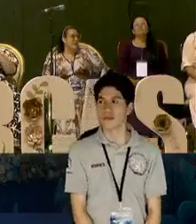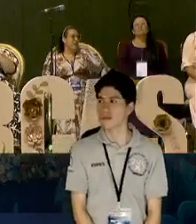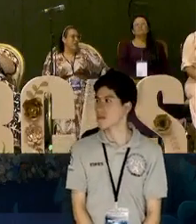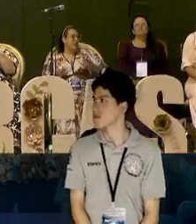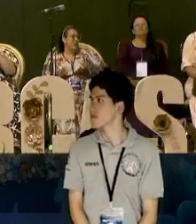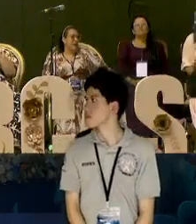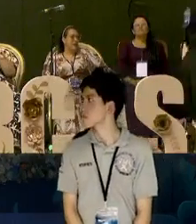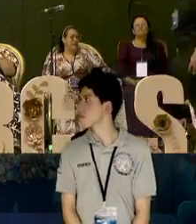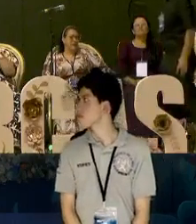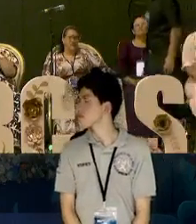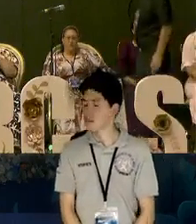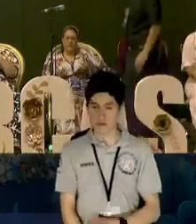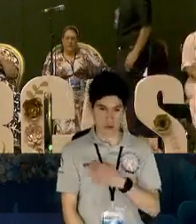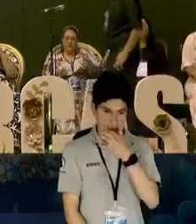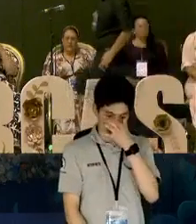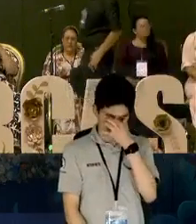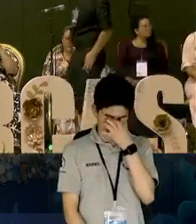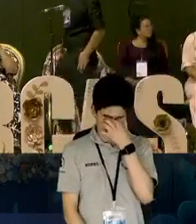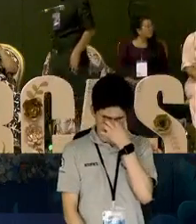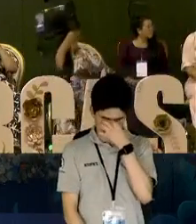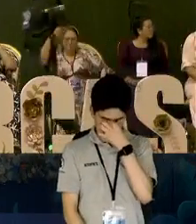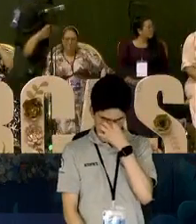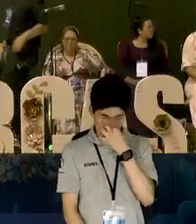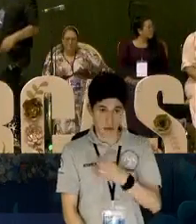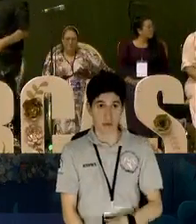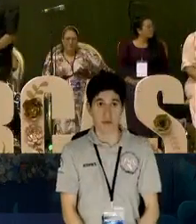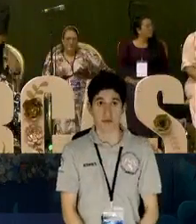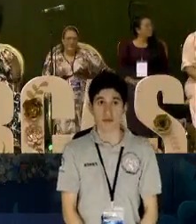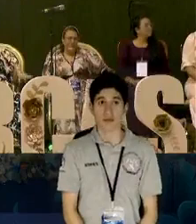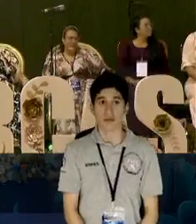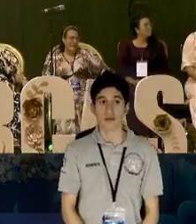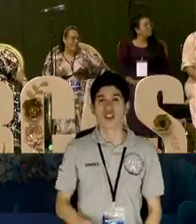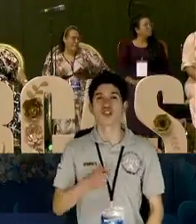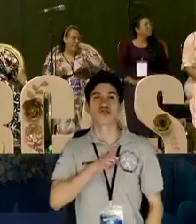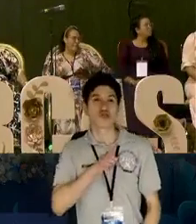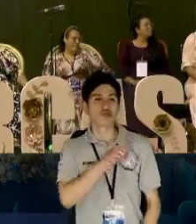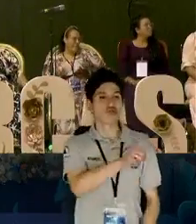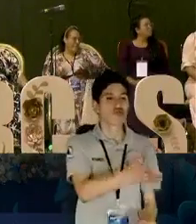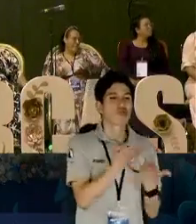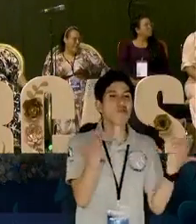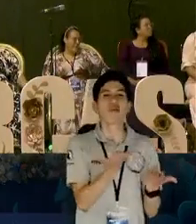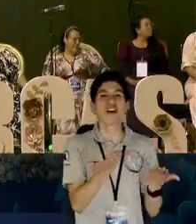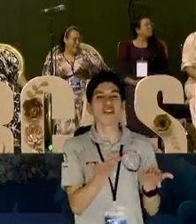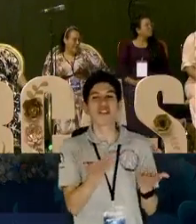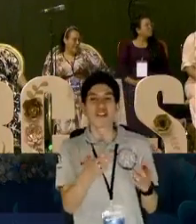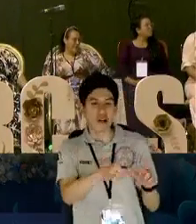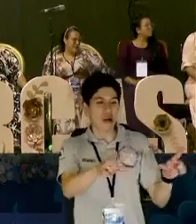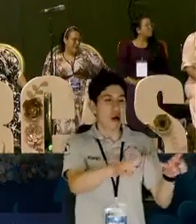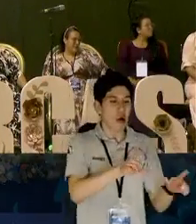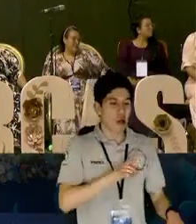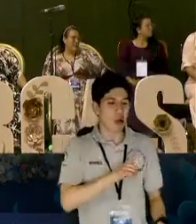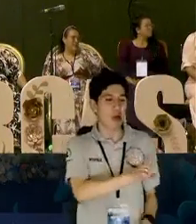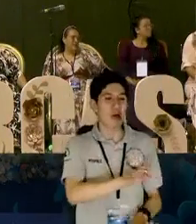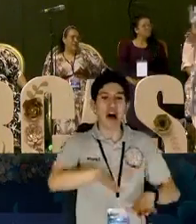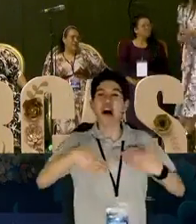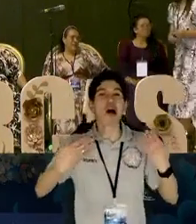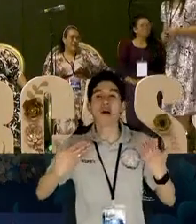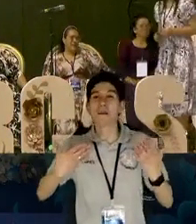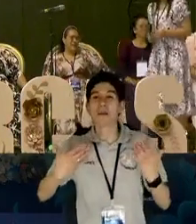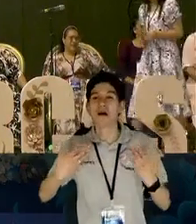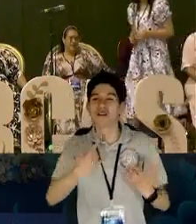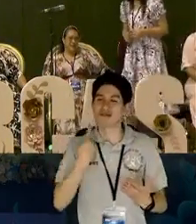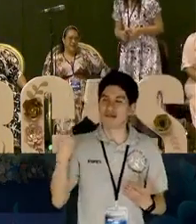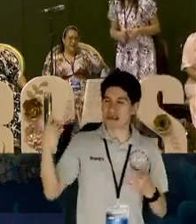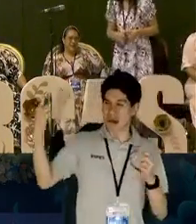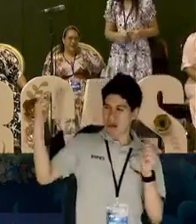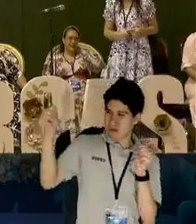¿Cómo irme? ¿Cómo irme a otro lugar? ¿Cómo separarme? Si solamente en Él tenemos vida